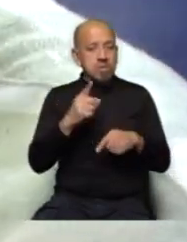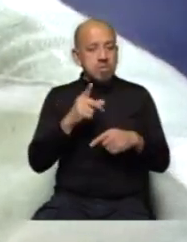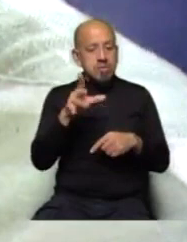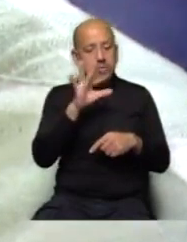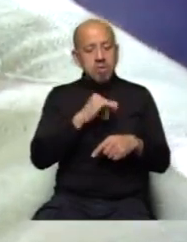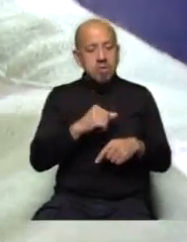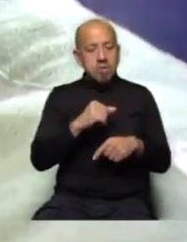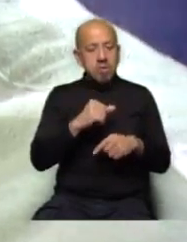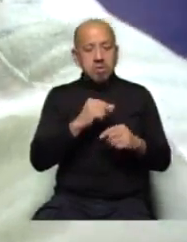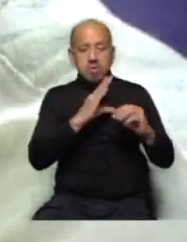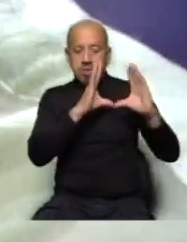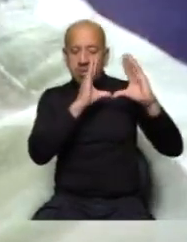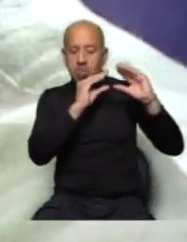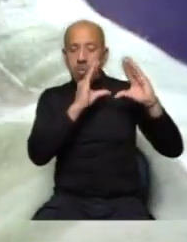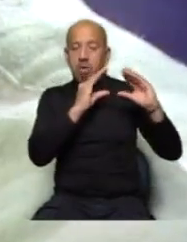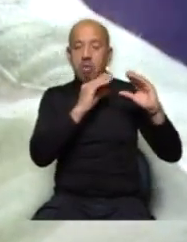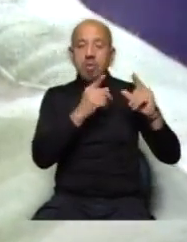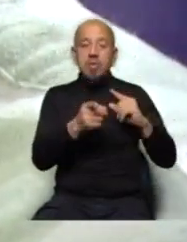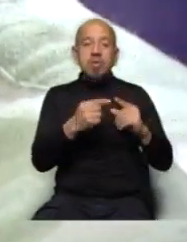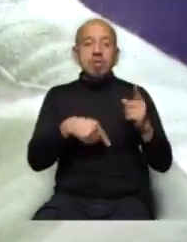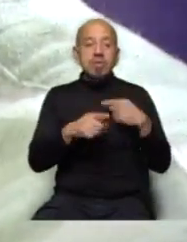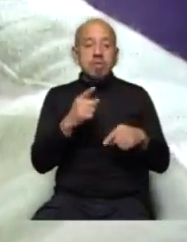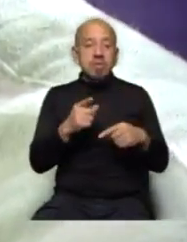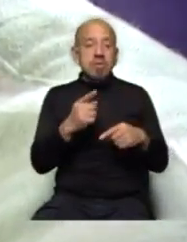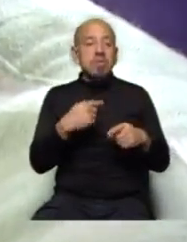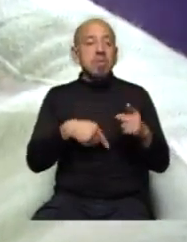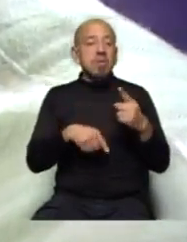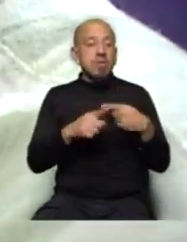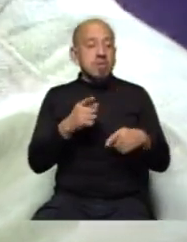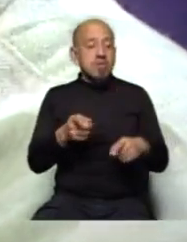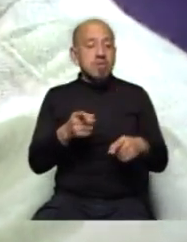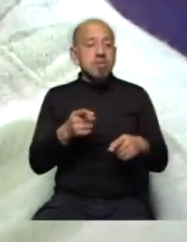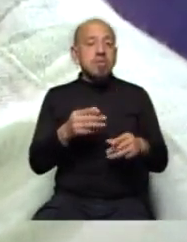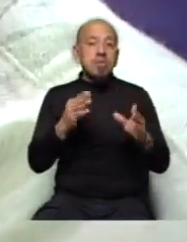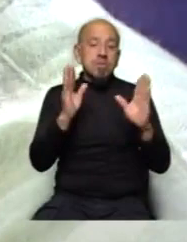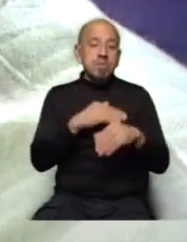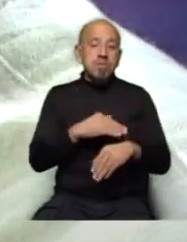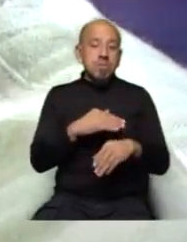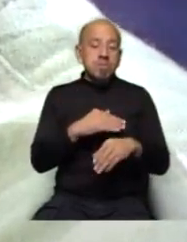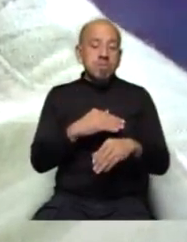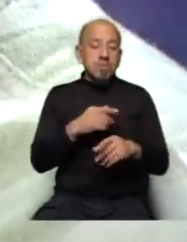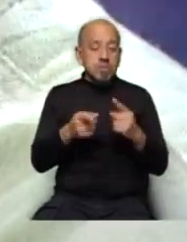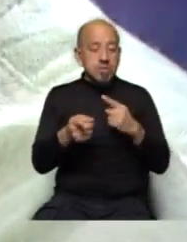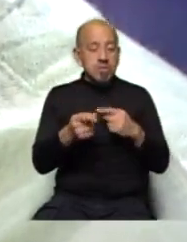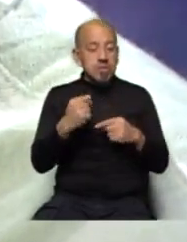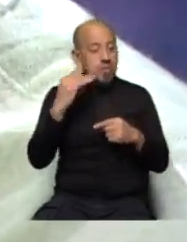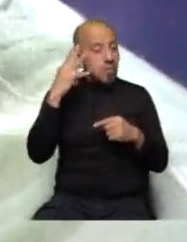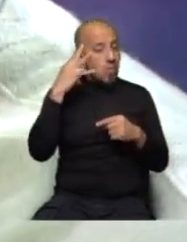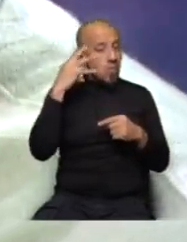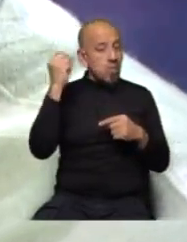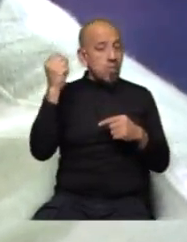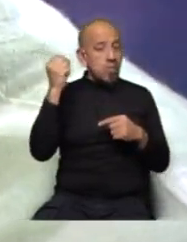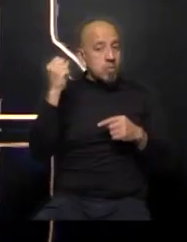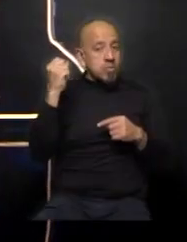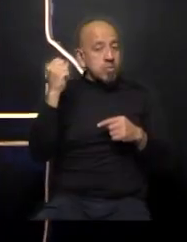almohadón había impedido sin duda su desarrollo pero desde que la joven no pudo moverse la succión fue